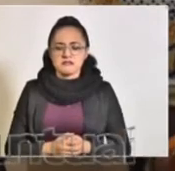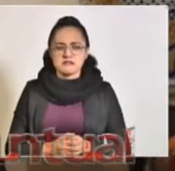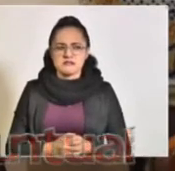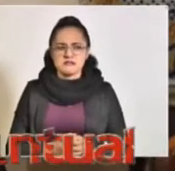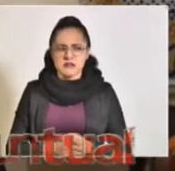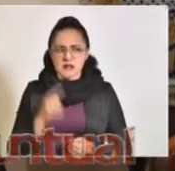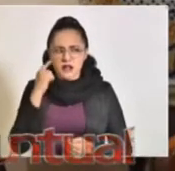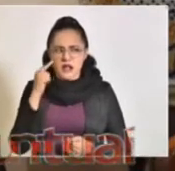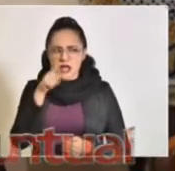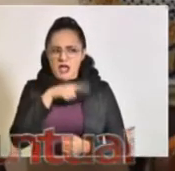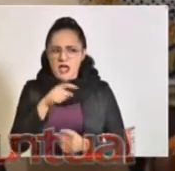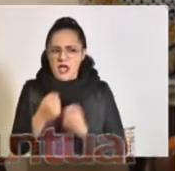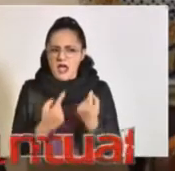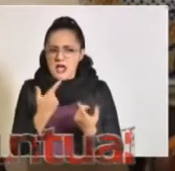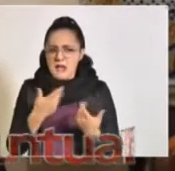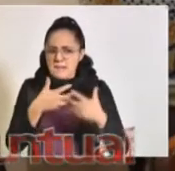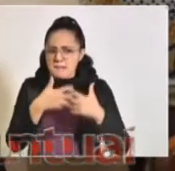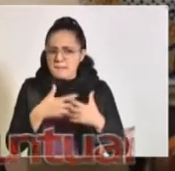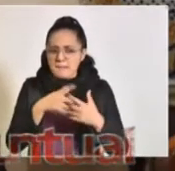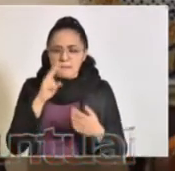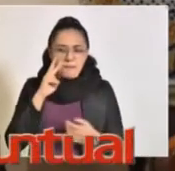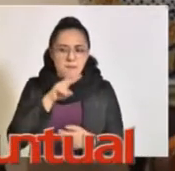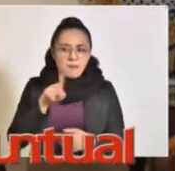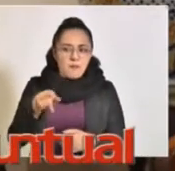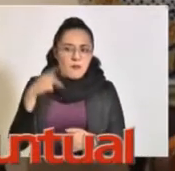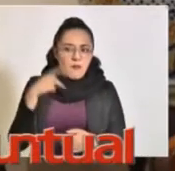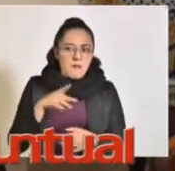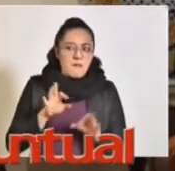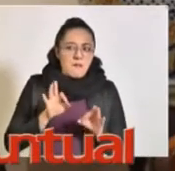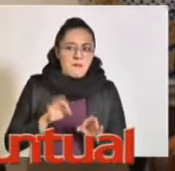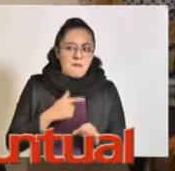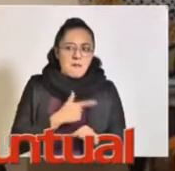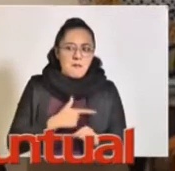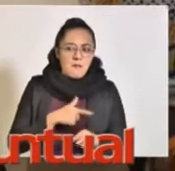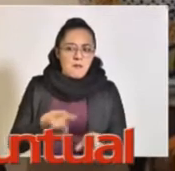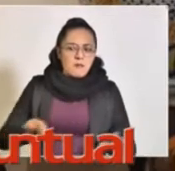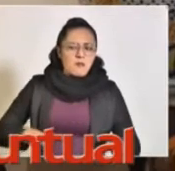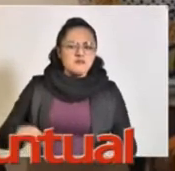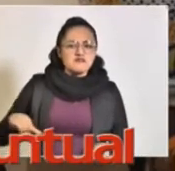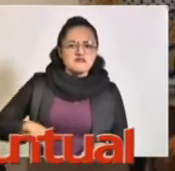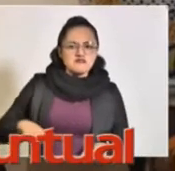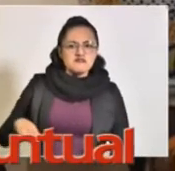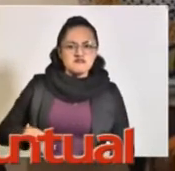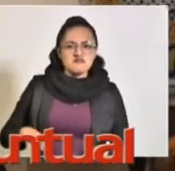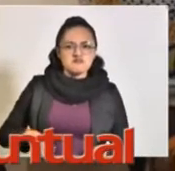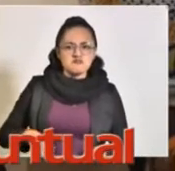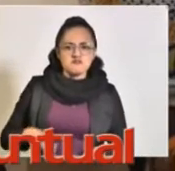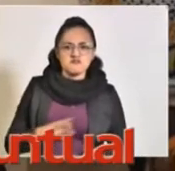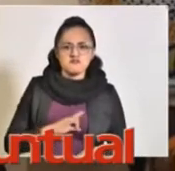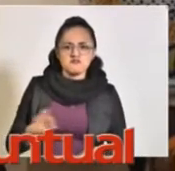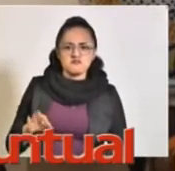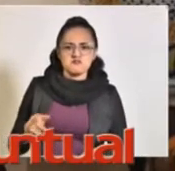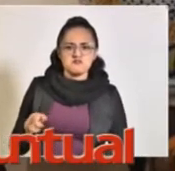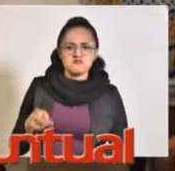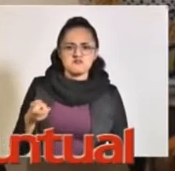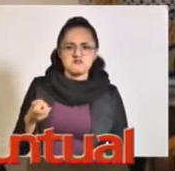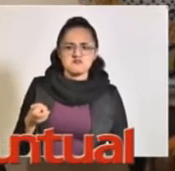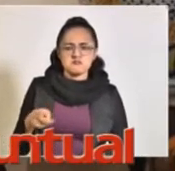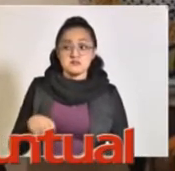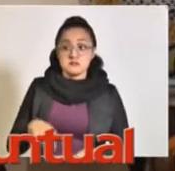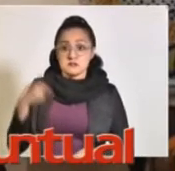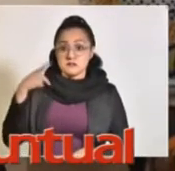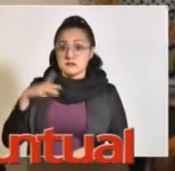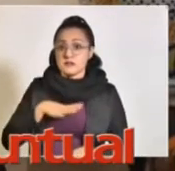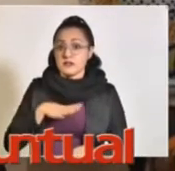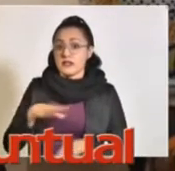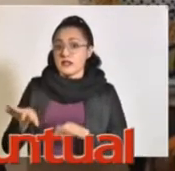idóneo para sus planes. Acá en Puebla hay